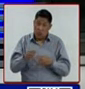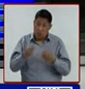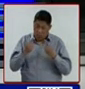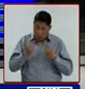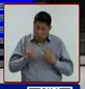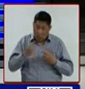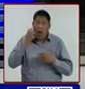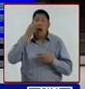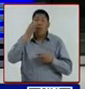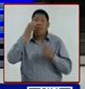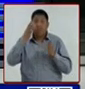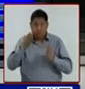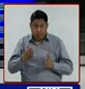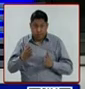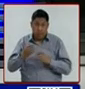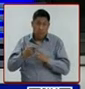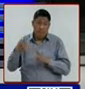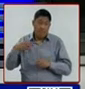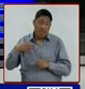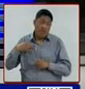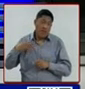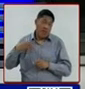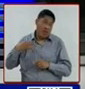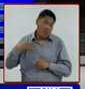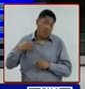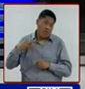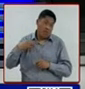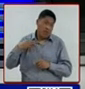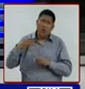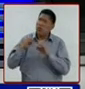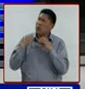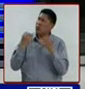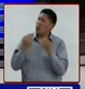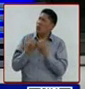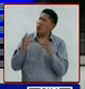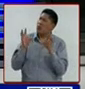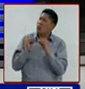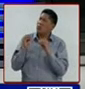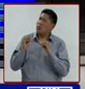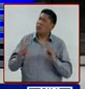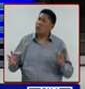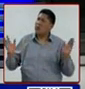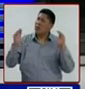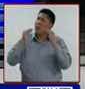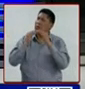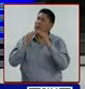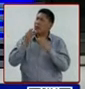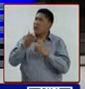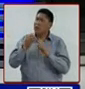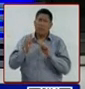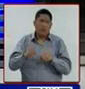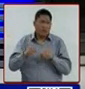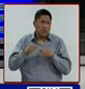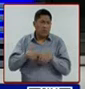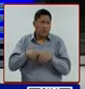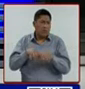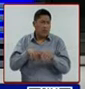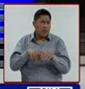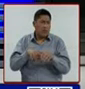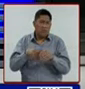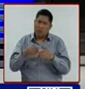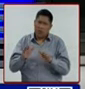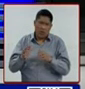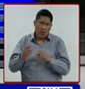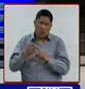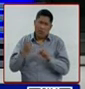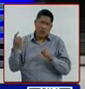llegando cocaleros del Chapare. De todo lugar. En realidad son organizaciones que se reúnen en La Paz para poder marchar, ya sea